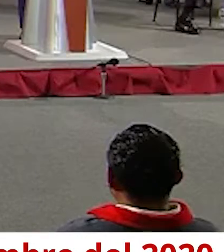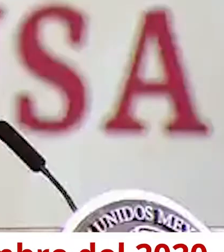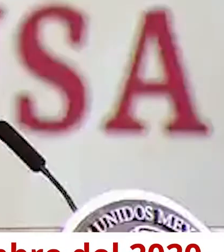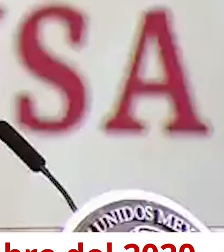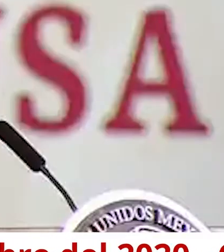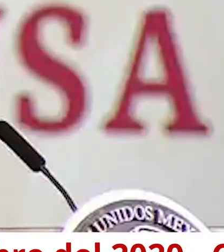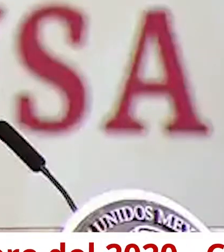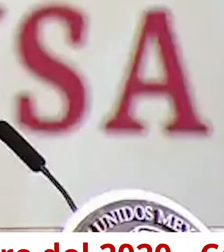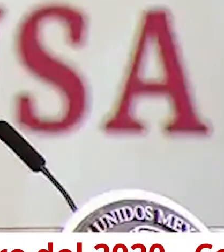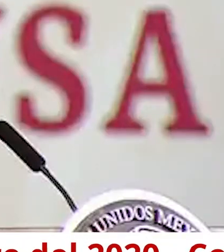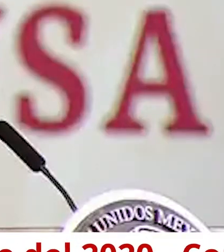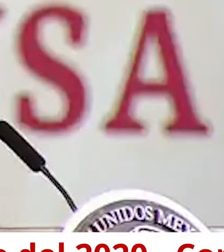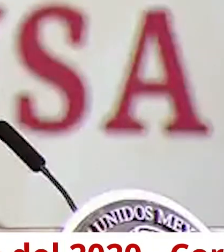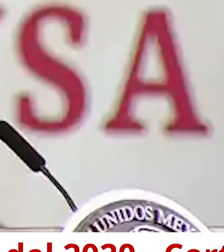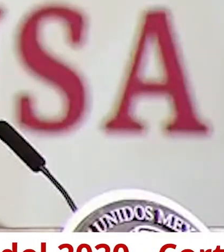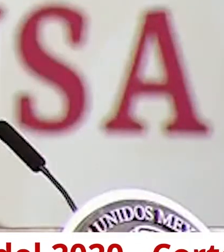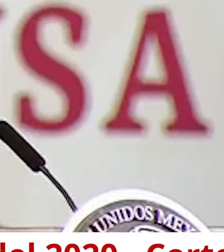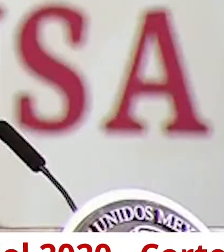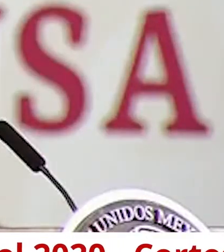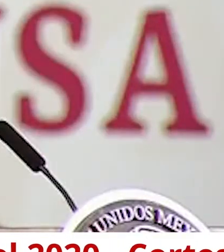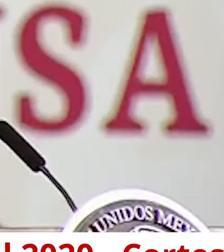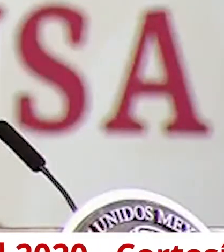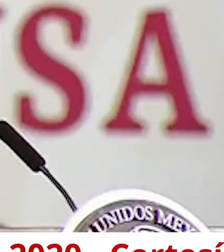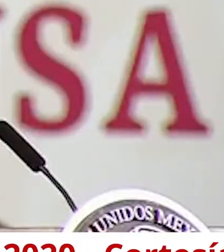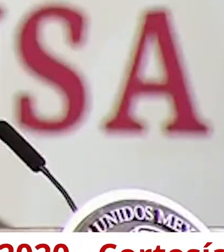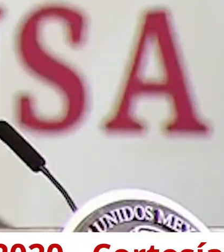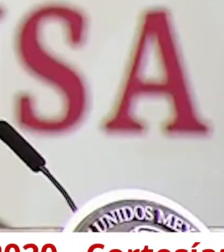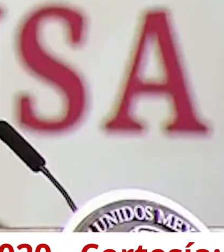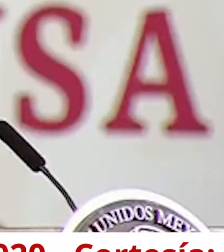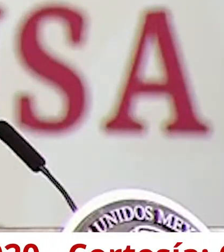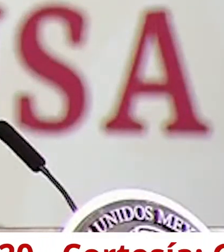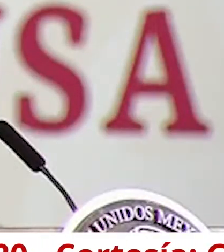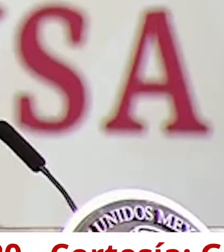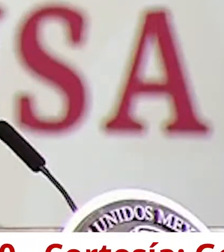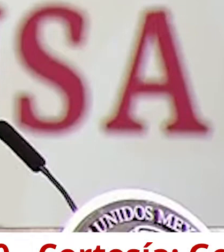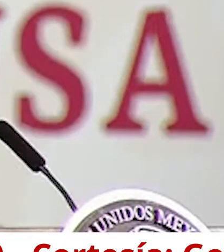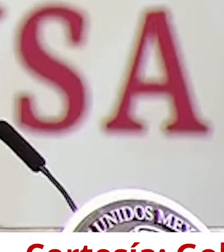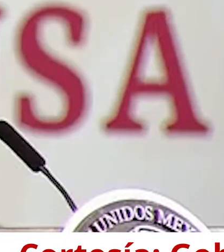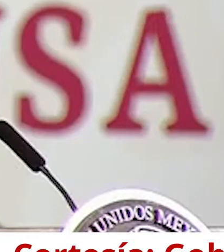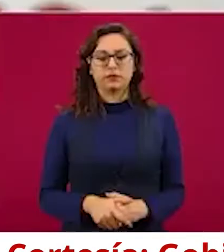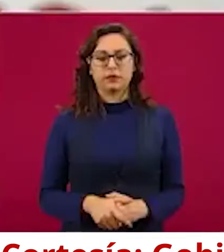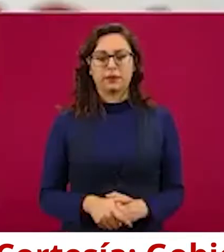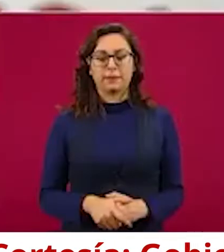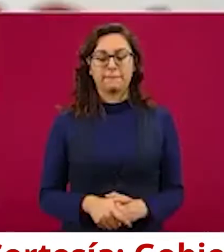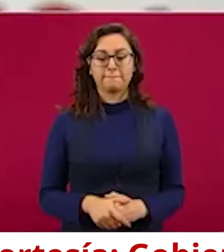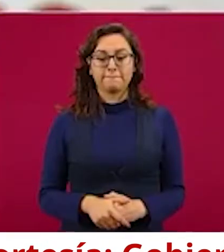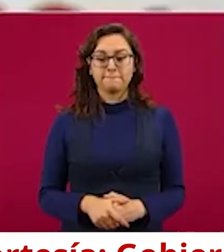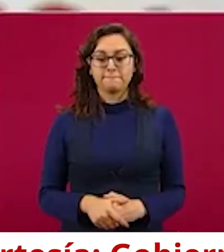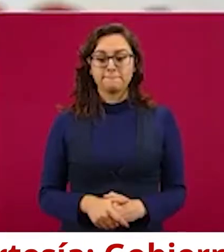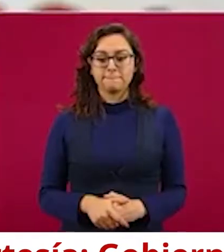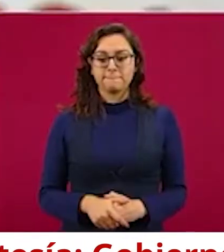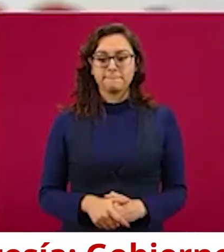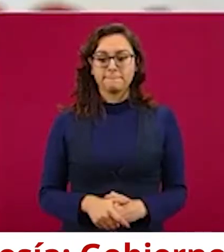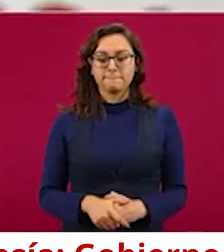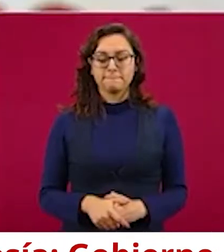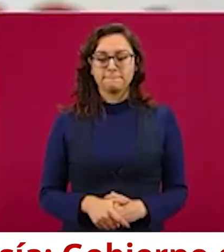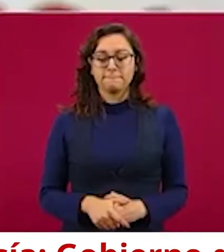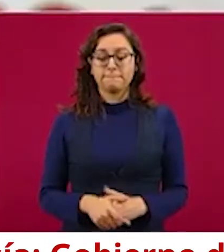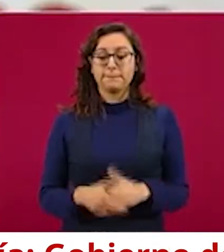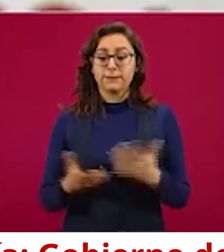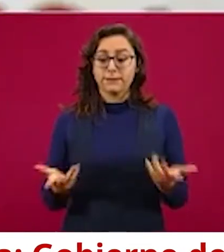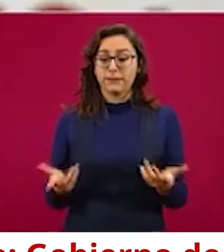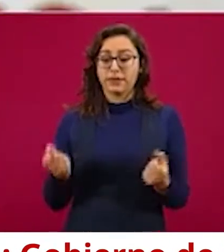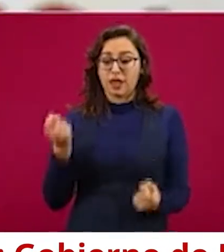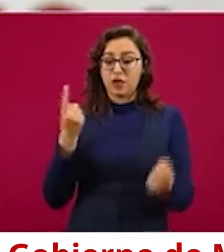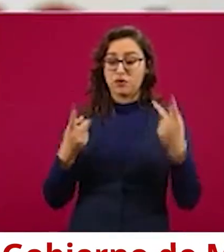a un ser querido y que además enfrenten gastos inesperados derivados tanto del cuidado